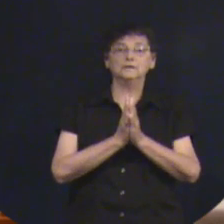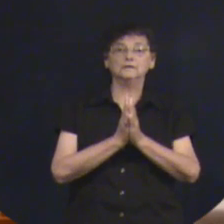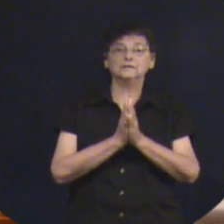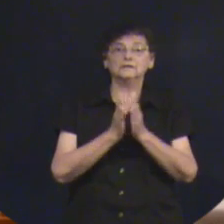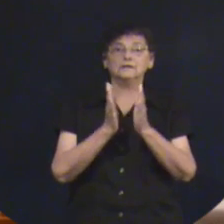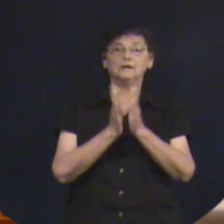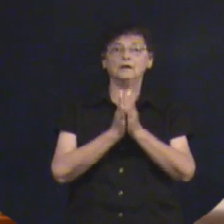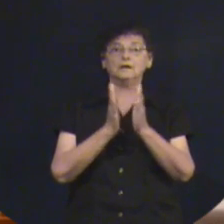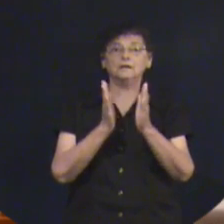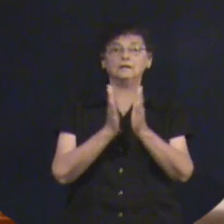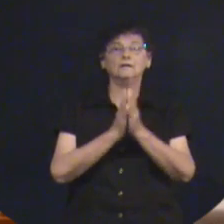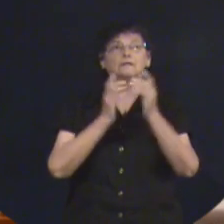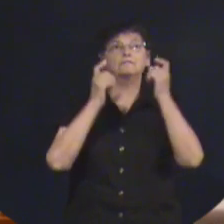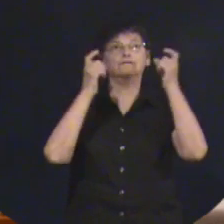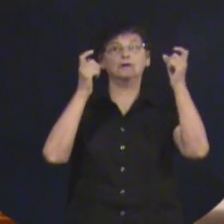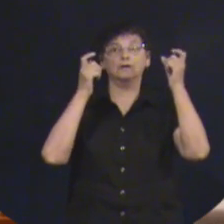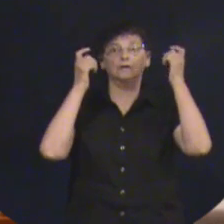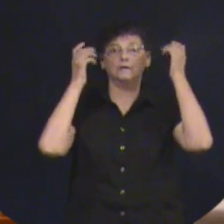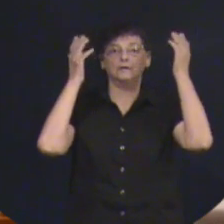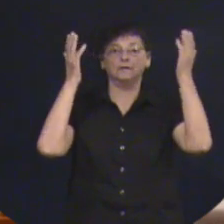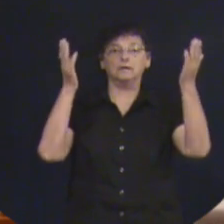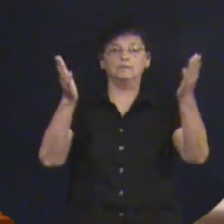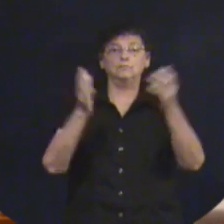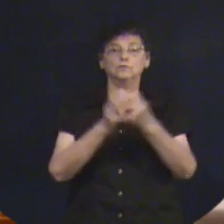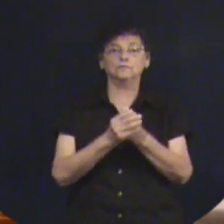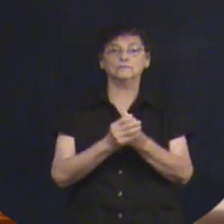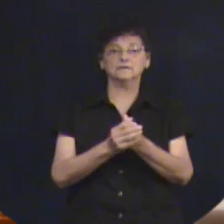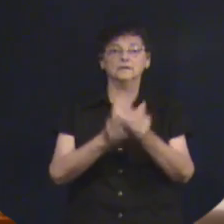amén, te alabamos.